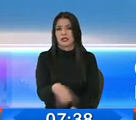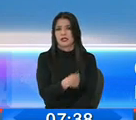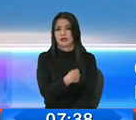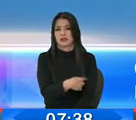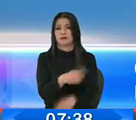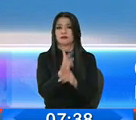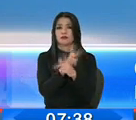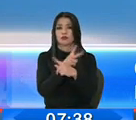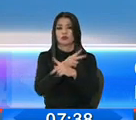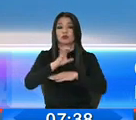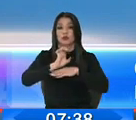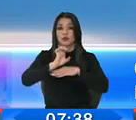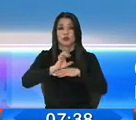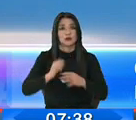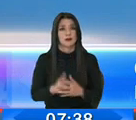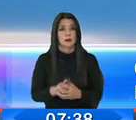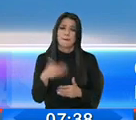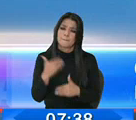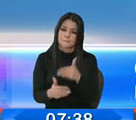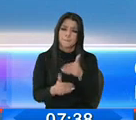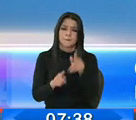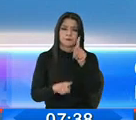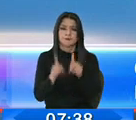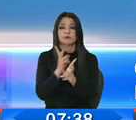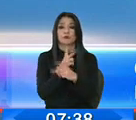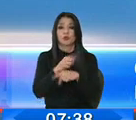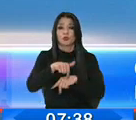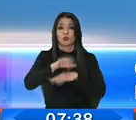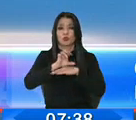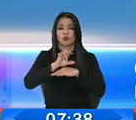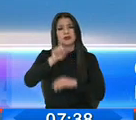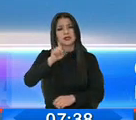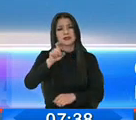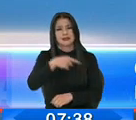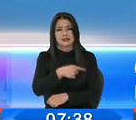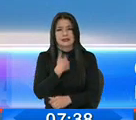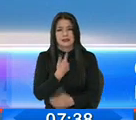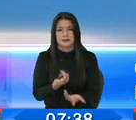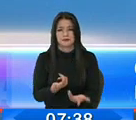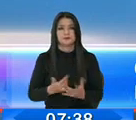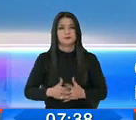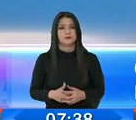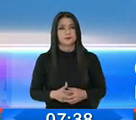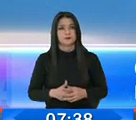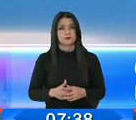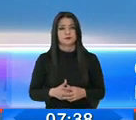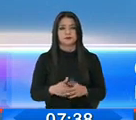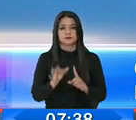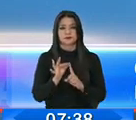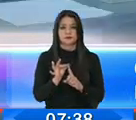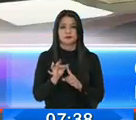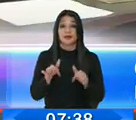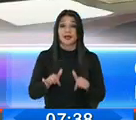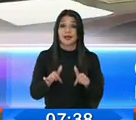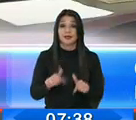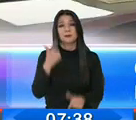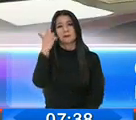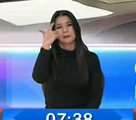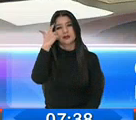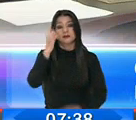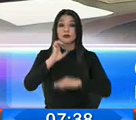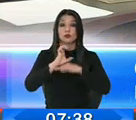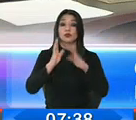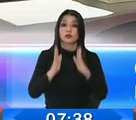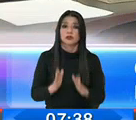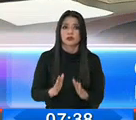los productos ecuatorianos y así podríamos enumerar algunos productos que tienen esa dificultad. Lo principal, aquí nosotros estamos pensando que el